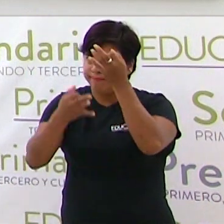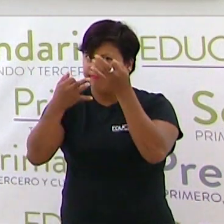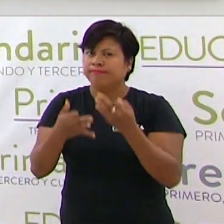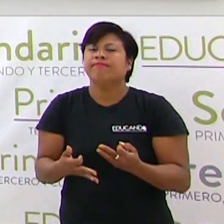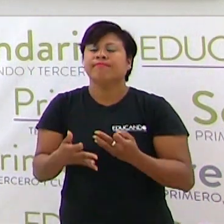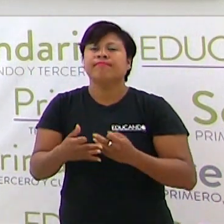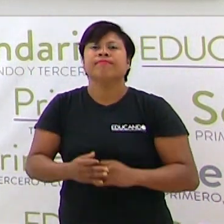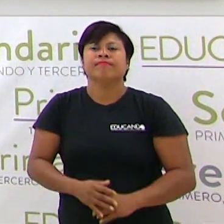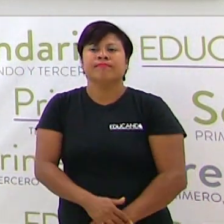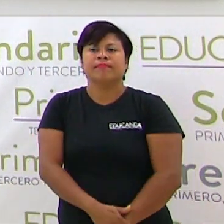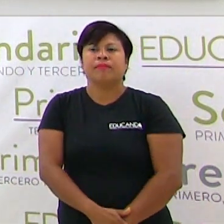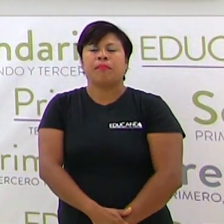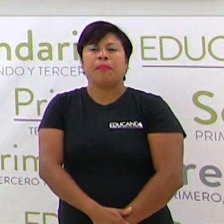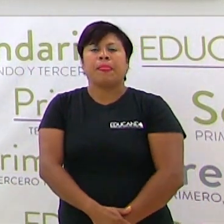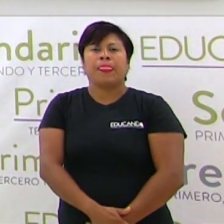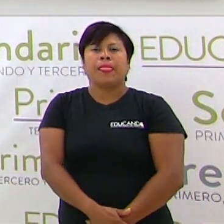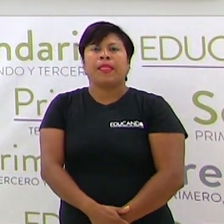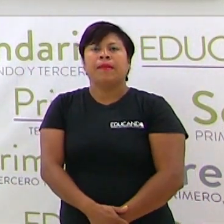tener